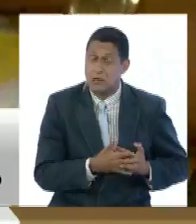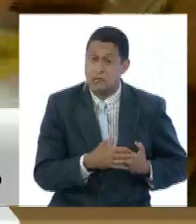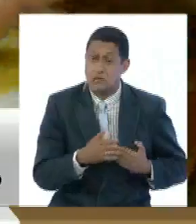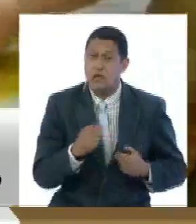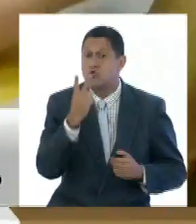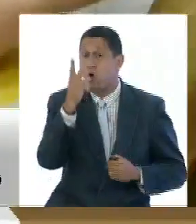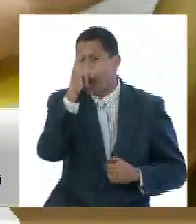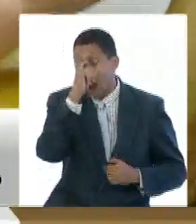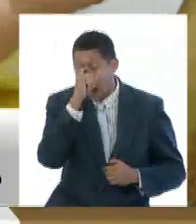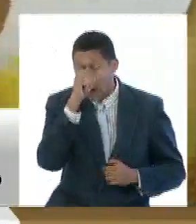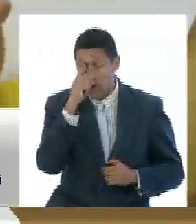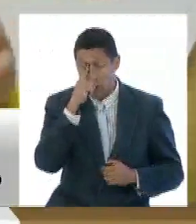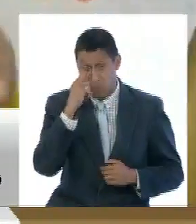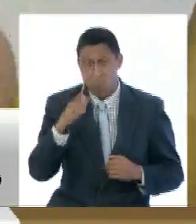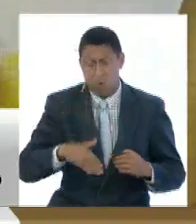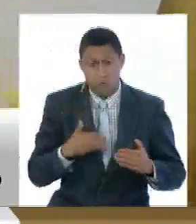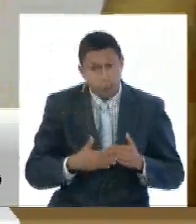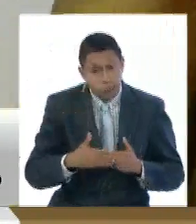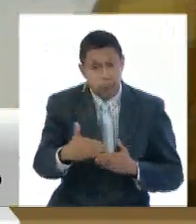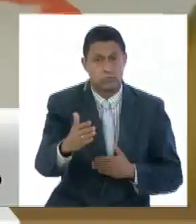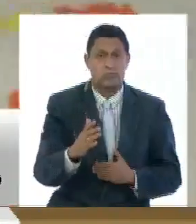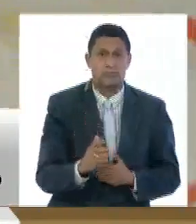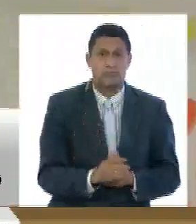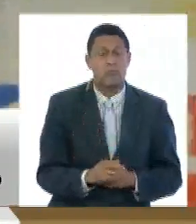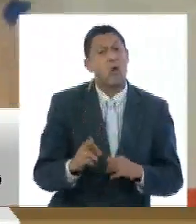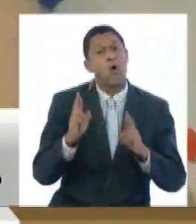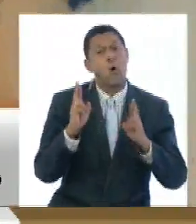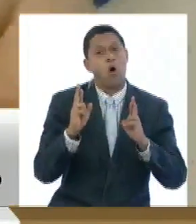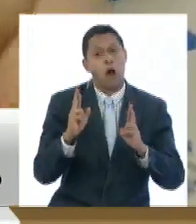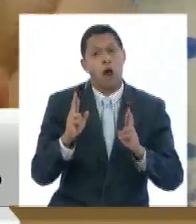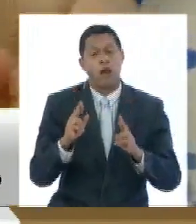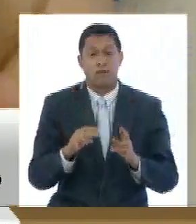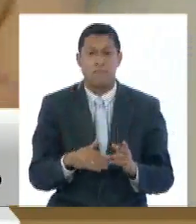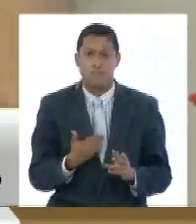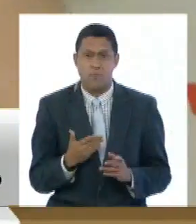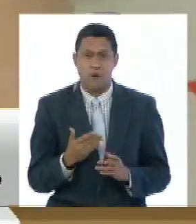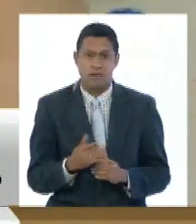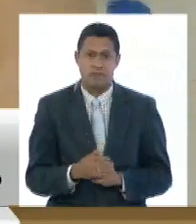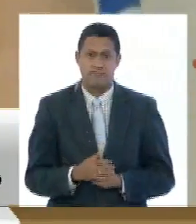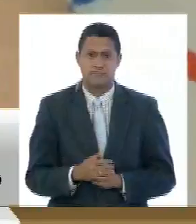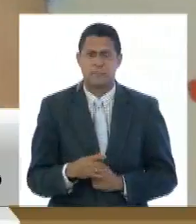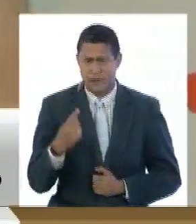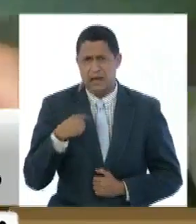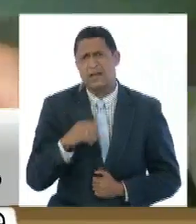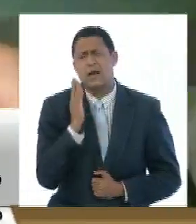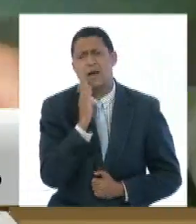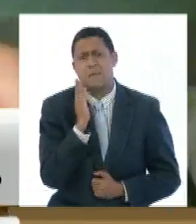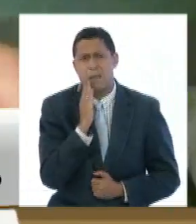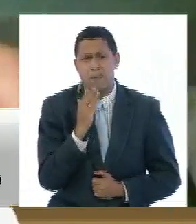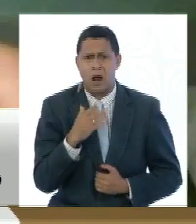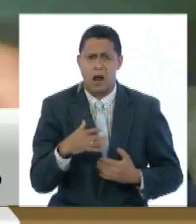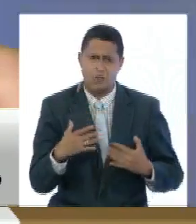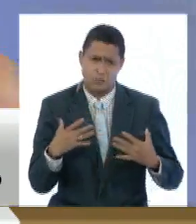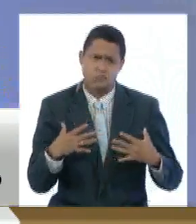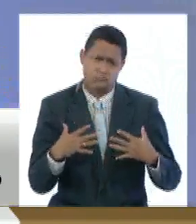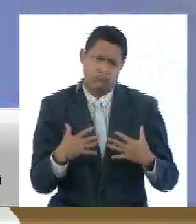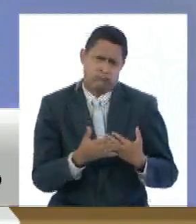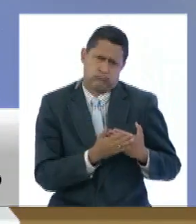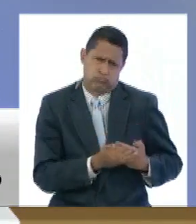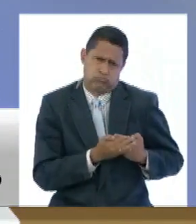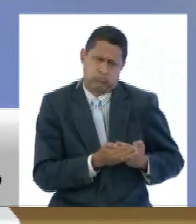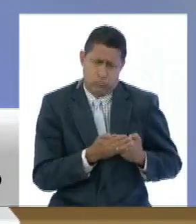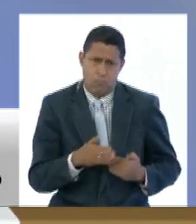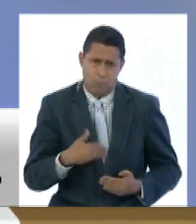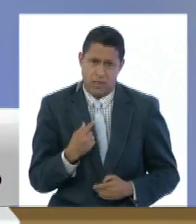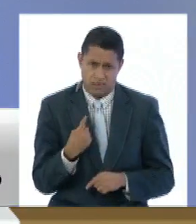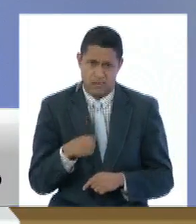de hasta 2 años de lactancia materna. Se podría extender. Materna. Por eso digo, en la medida de lo posible y en la capacidad que tenga la madre en ese proceso, además de la disponibilidad que